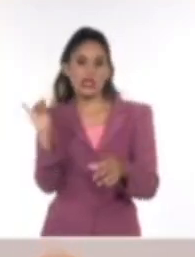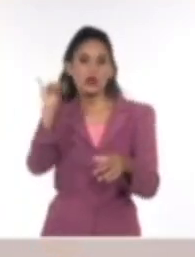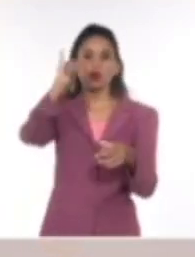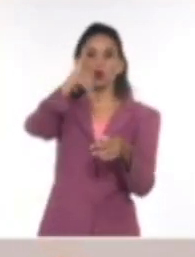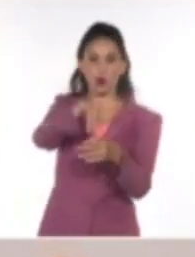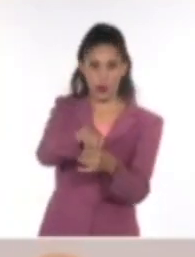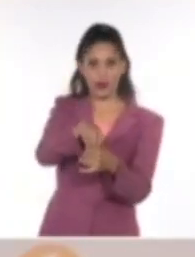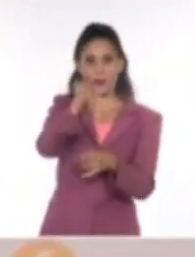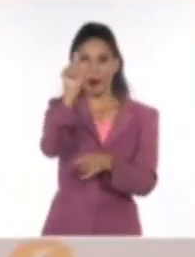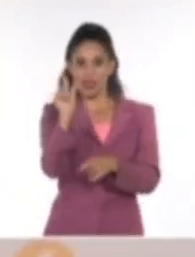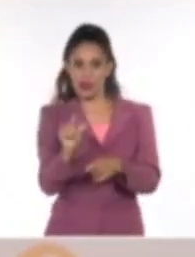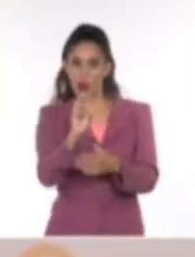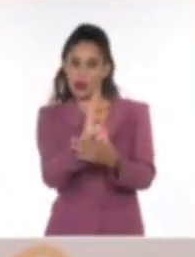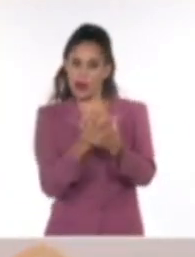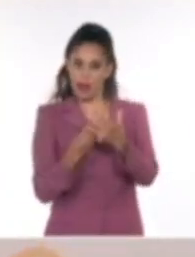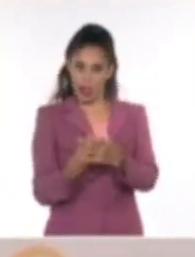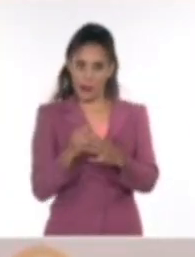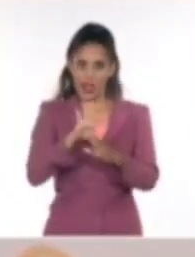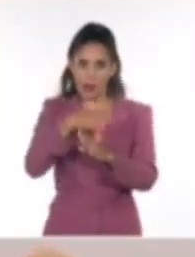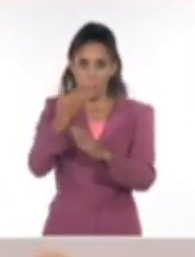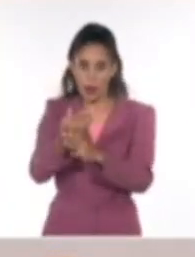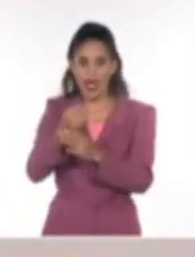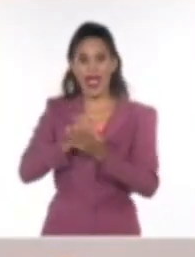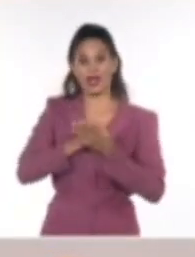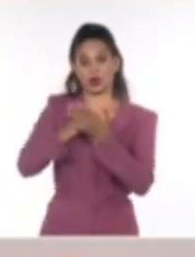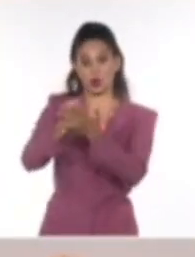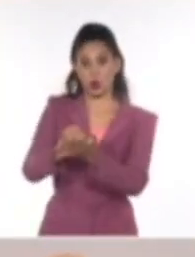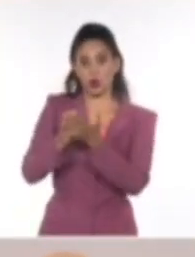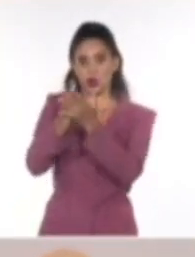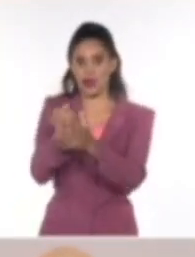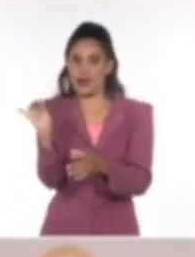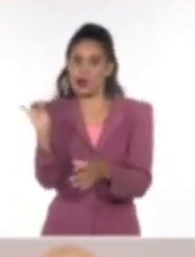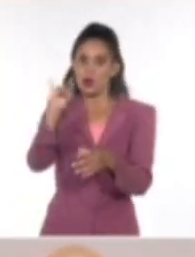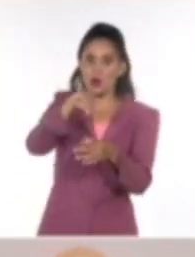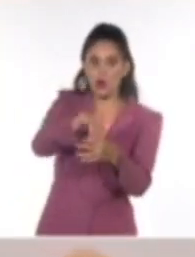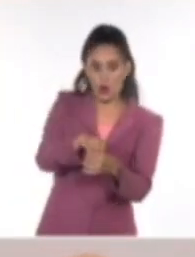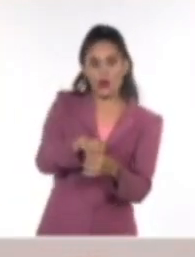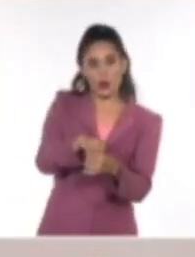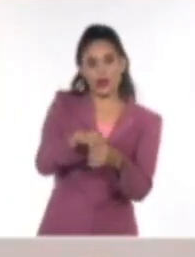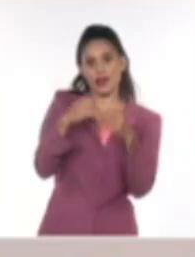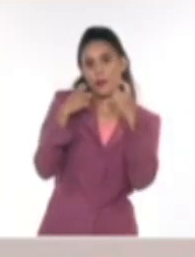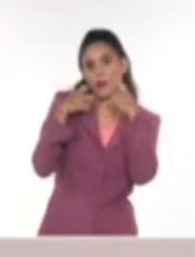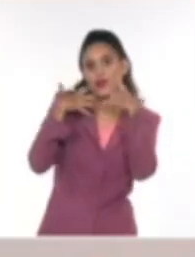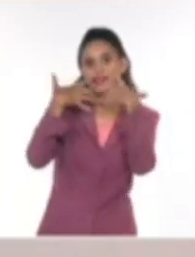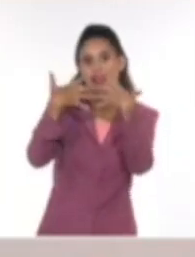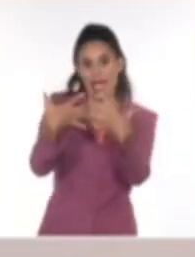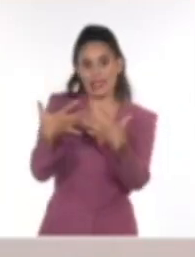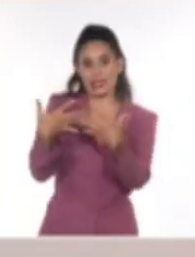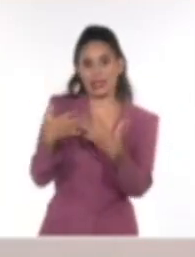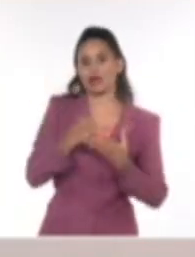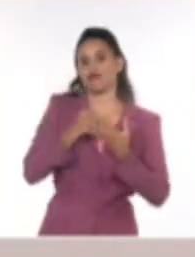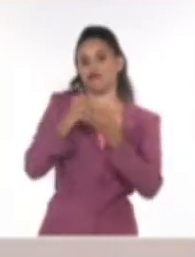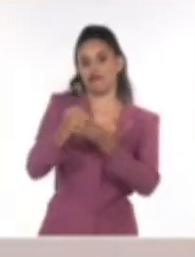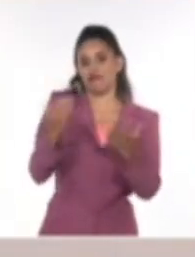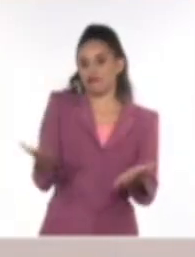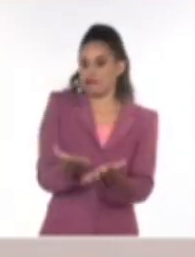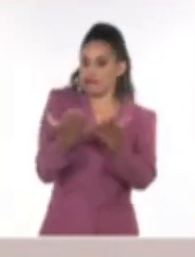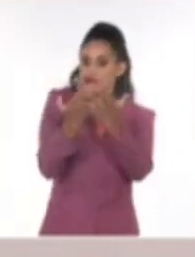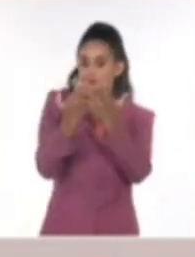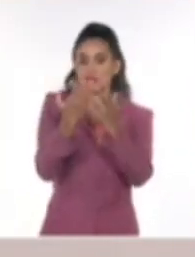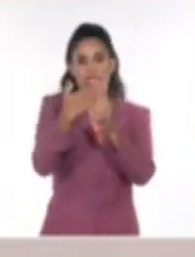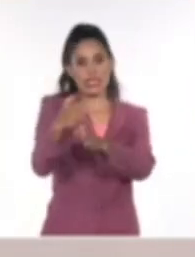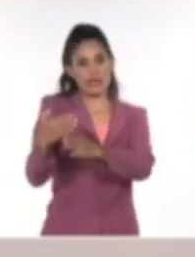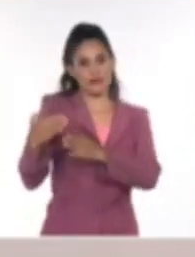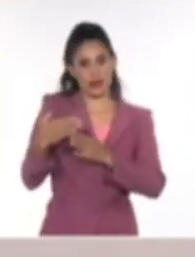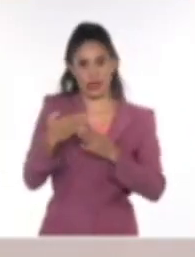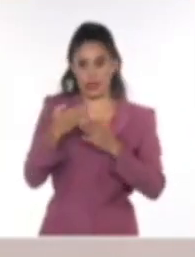para que esa rehabilitación le permita incorporarse como personas útiles a la sociedad, fundamentalmente en los oficios que donde ellos,